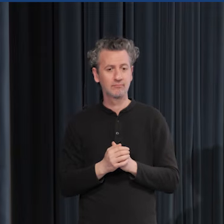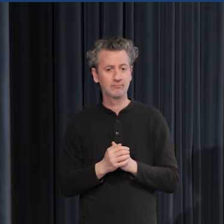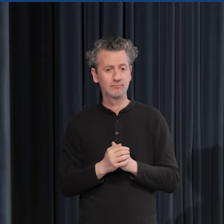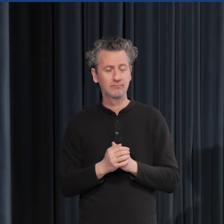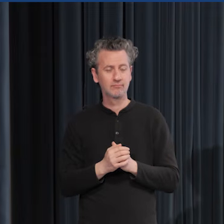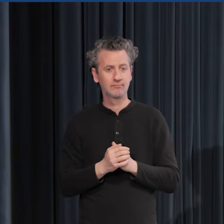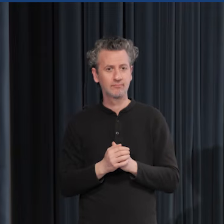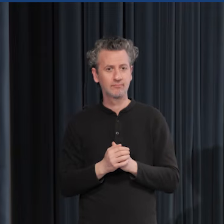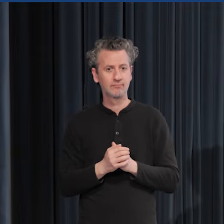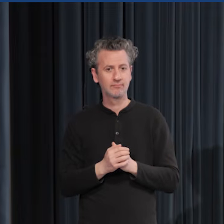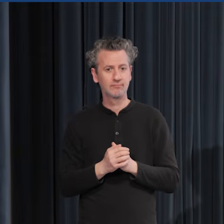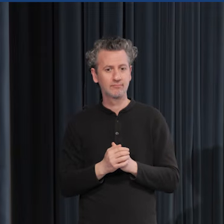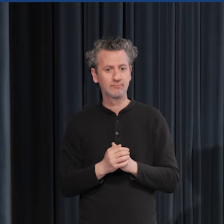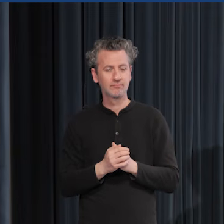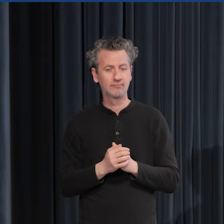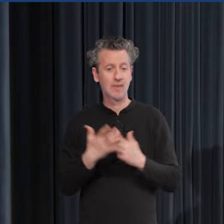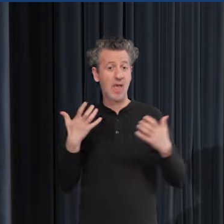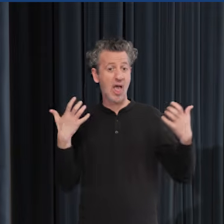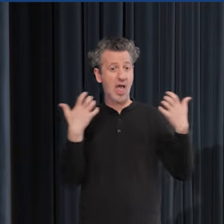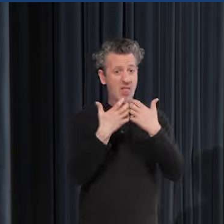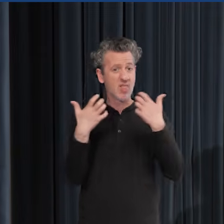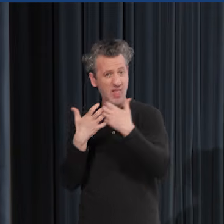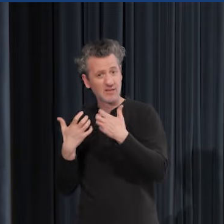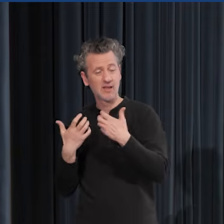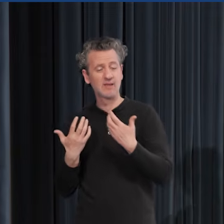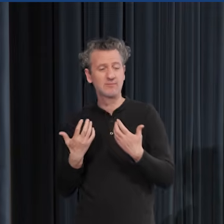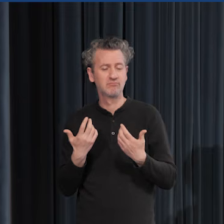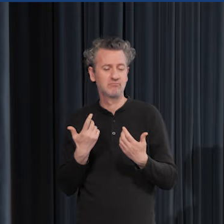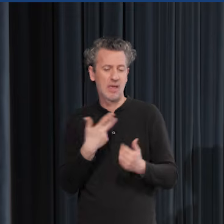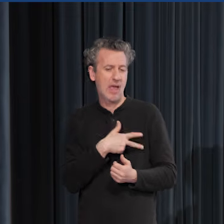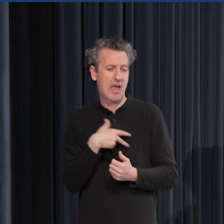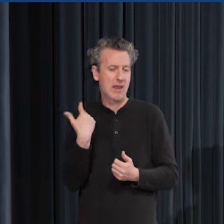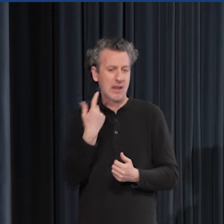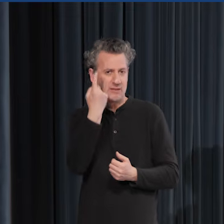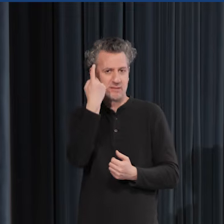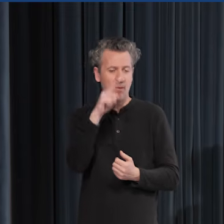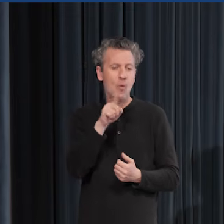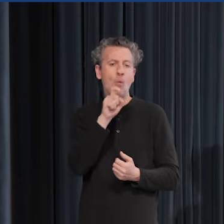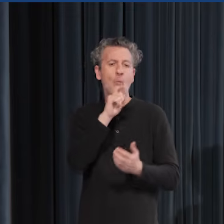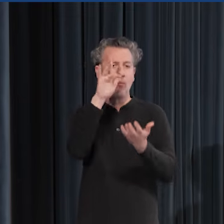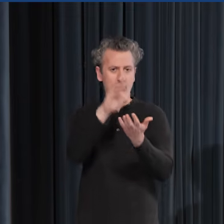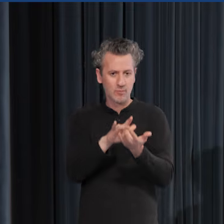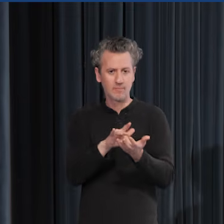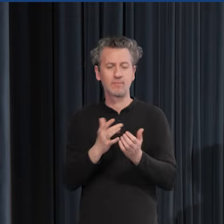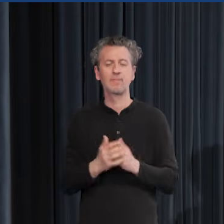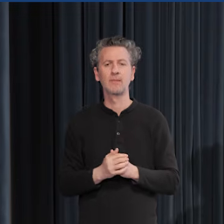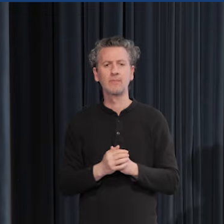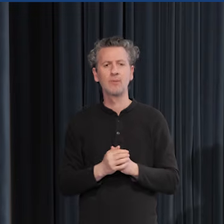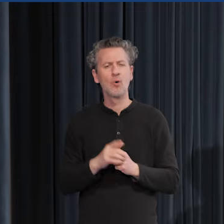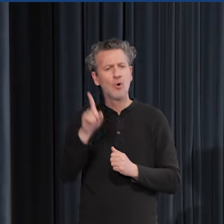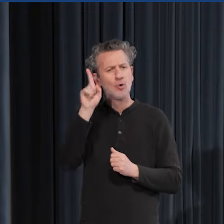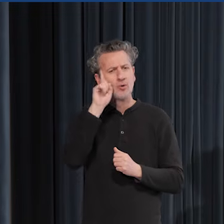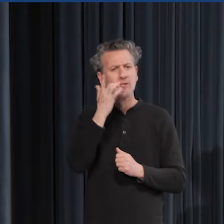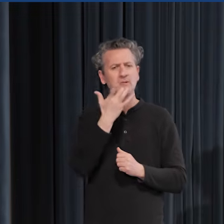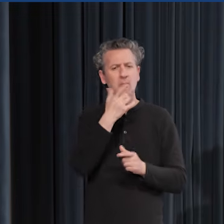pasado por, viendo los accidentes, una línea general de cómo ocurren, pero no sé si en el caso de